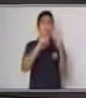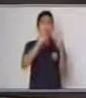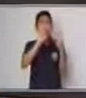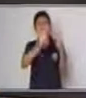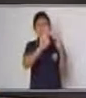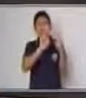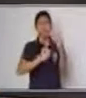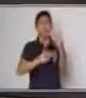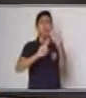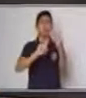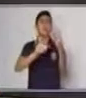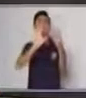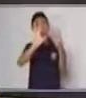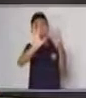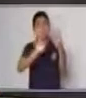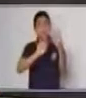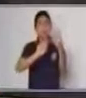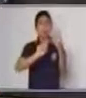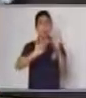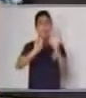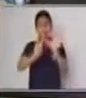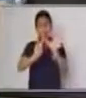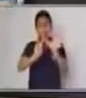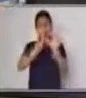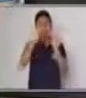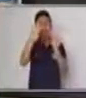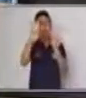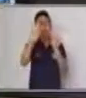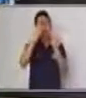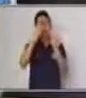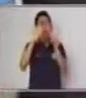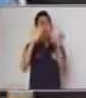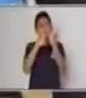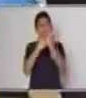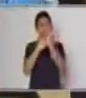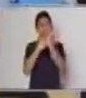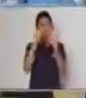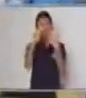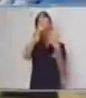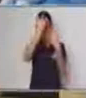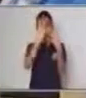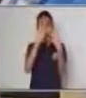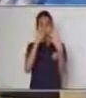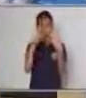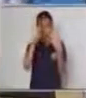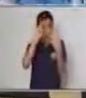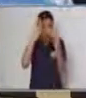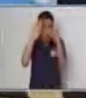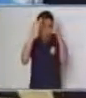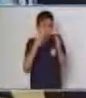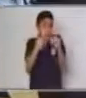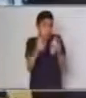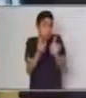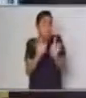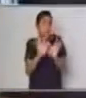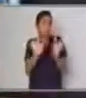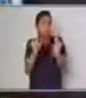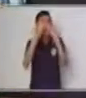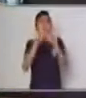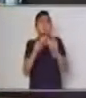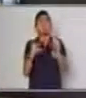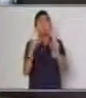5 y el 7. Podríamos utilizar cualquier factor primo, como dije antes, pero nos vamos a